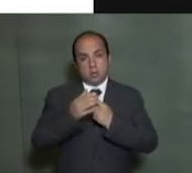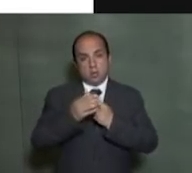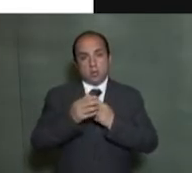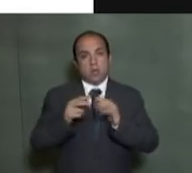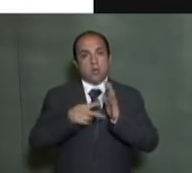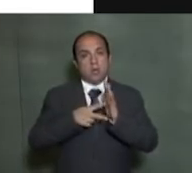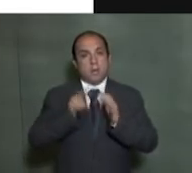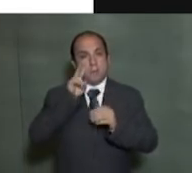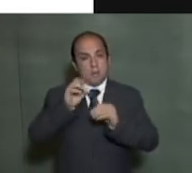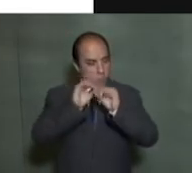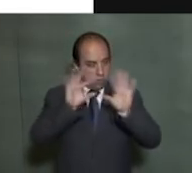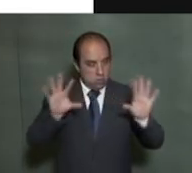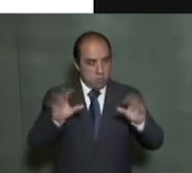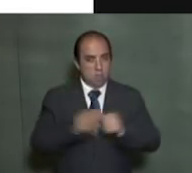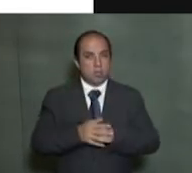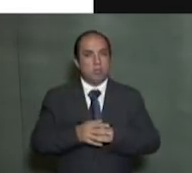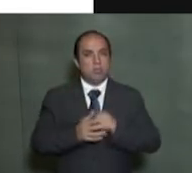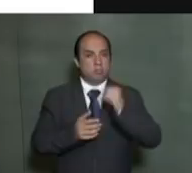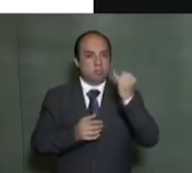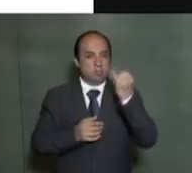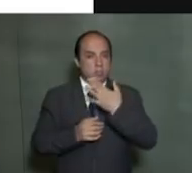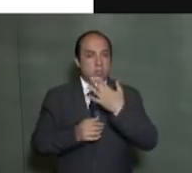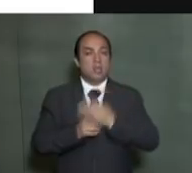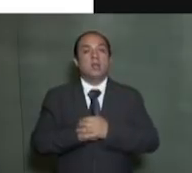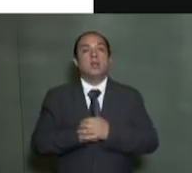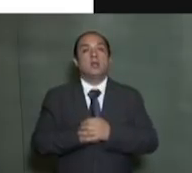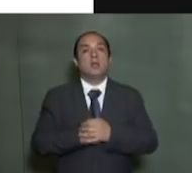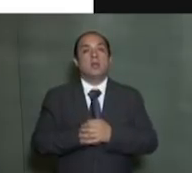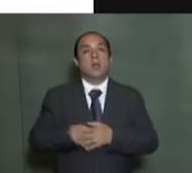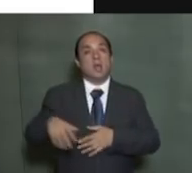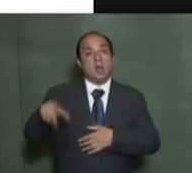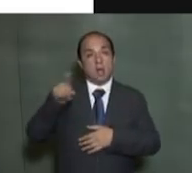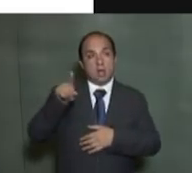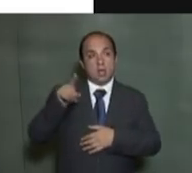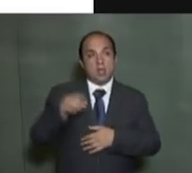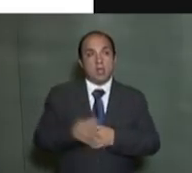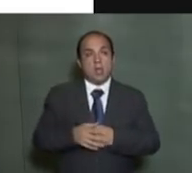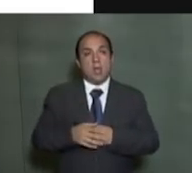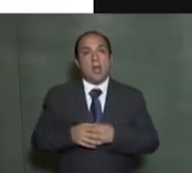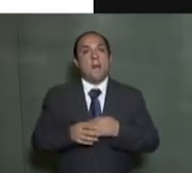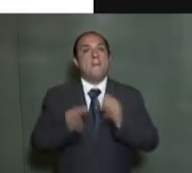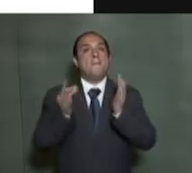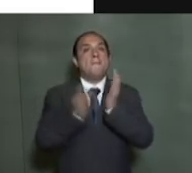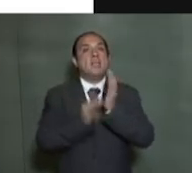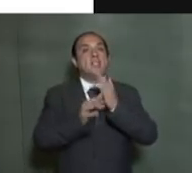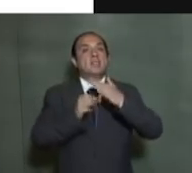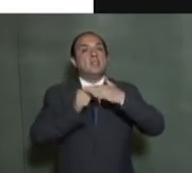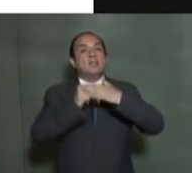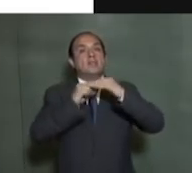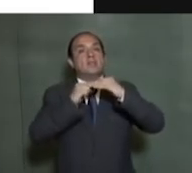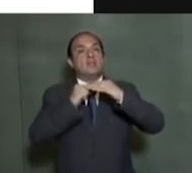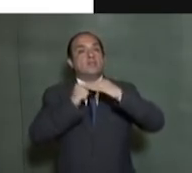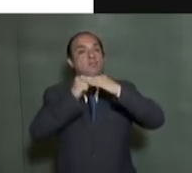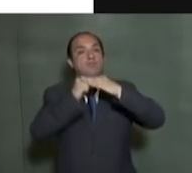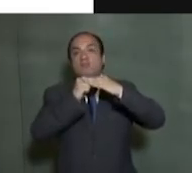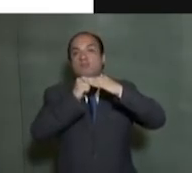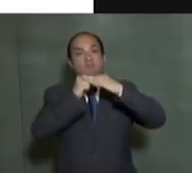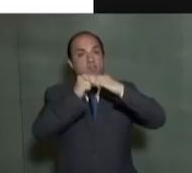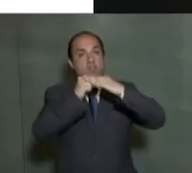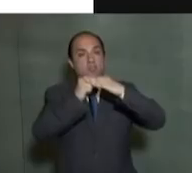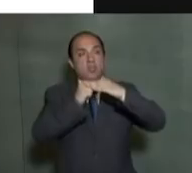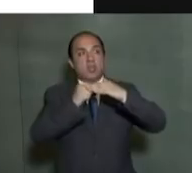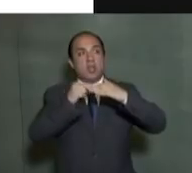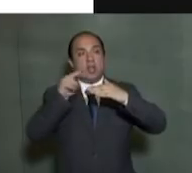claridad. En este caso, la trave de acero no está apoyando totalmente sobre el elemento de neopreno, lo